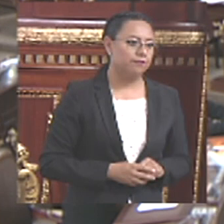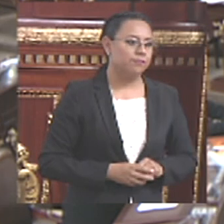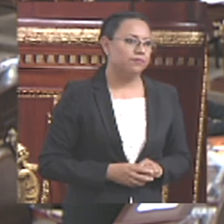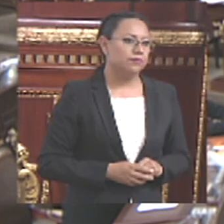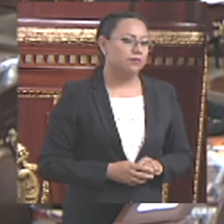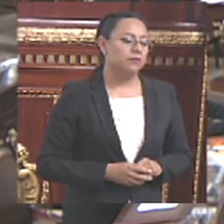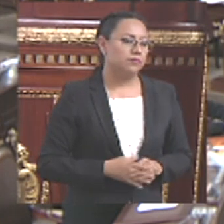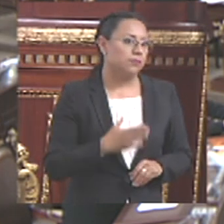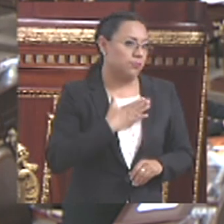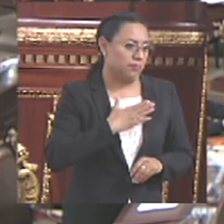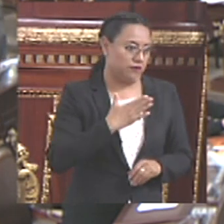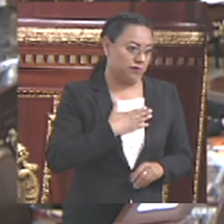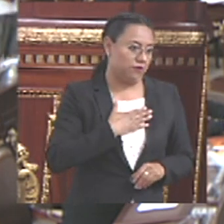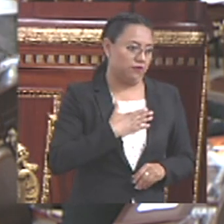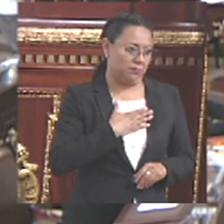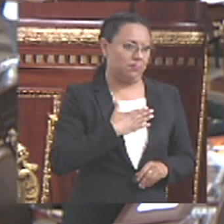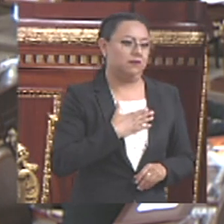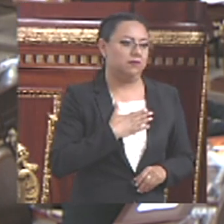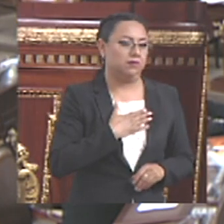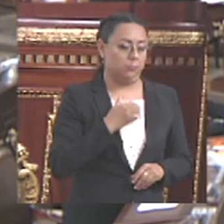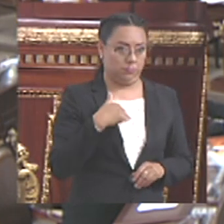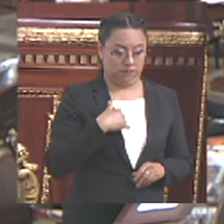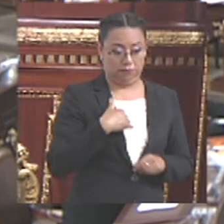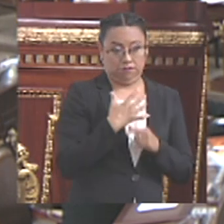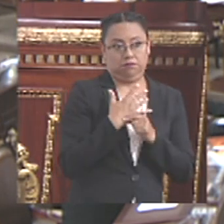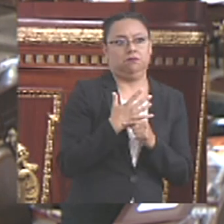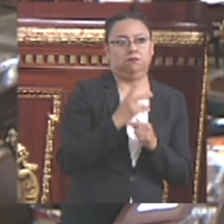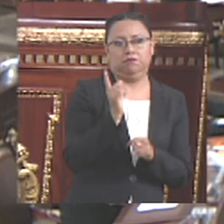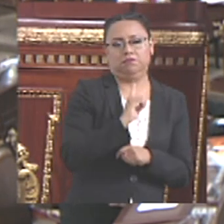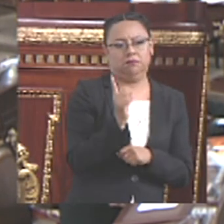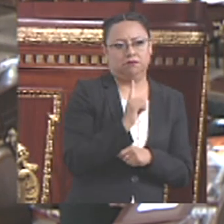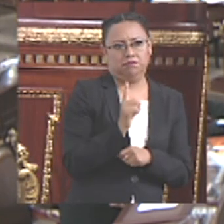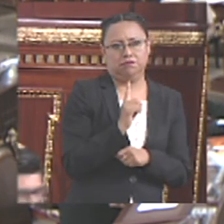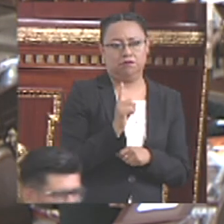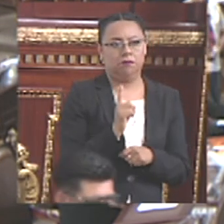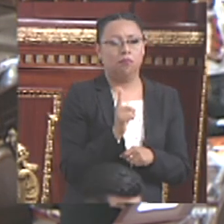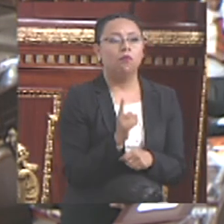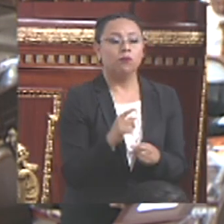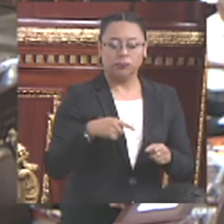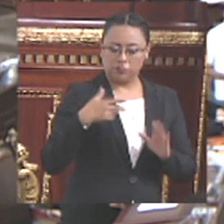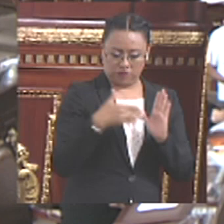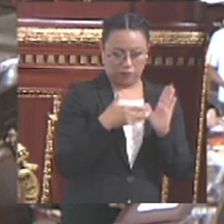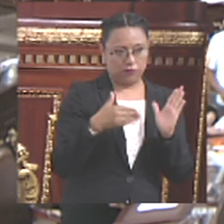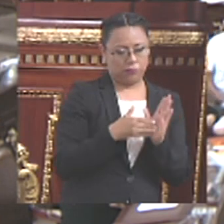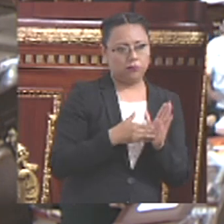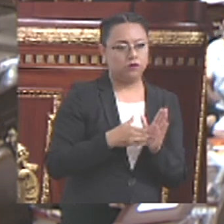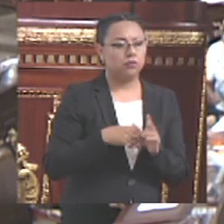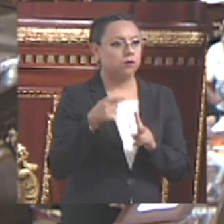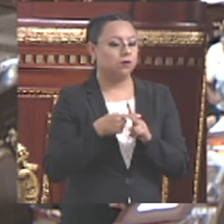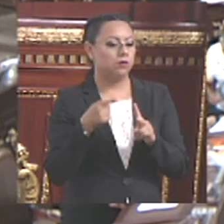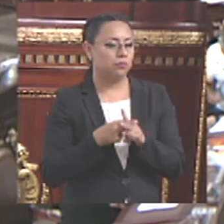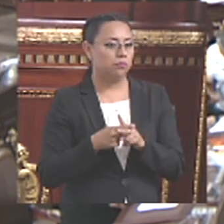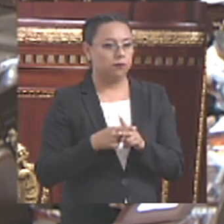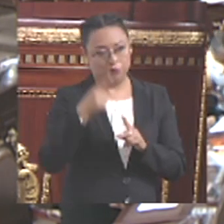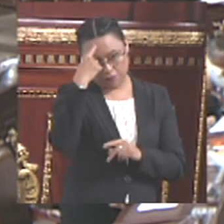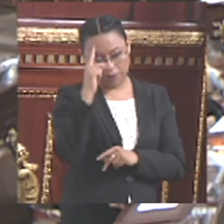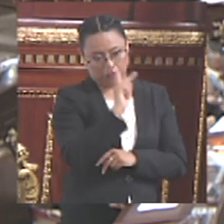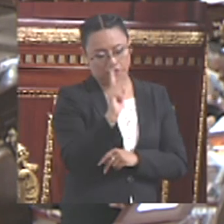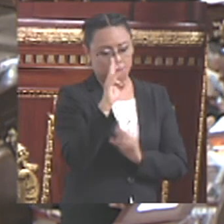mucho el decir que traemos otros datos. Cuando vemos la cuenta pública 2020 y la cuenta pública